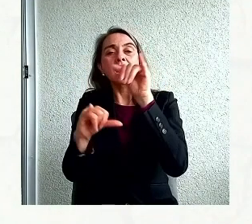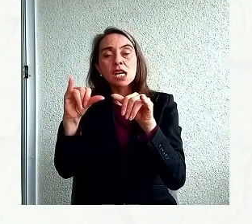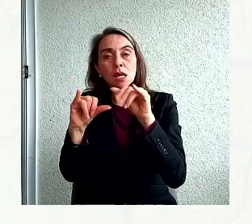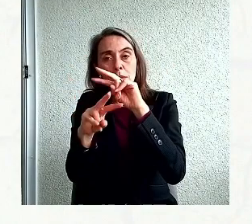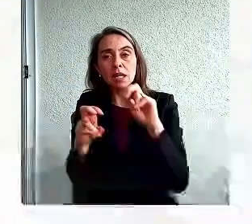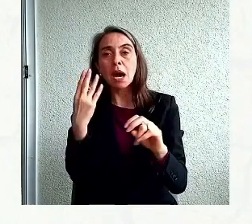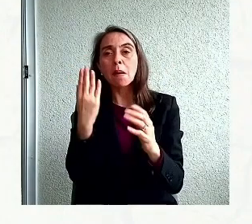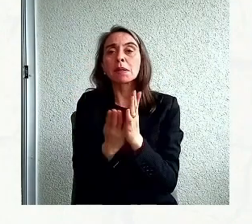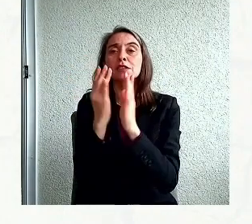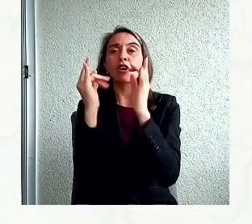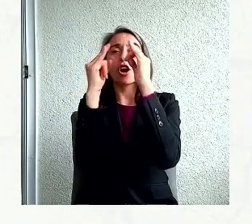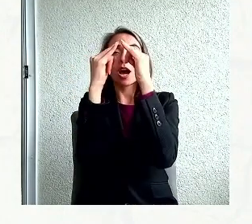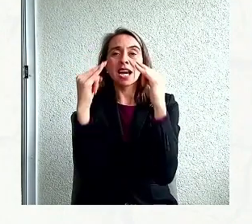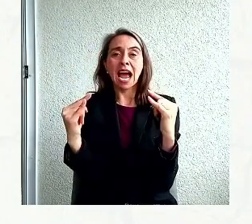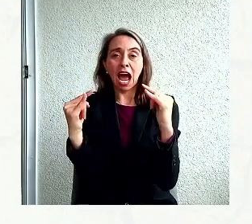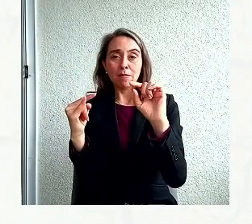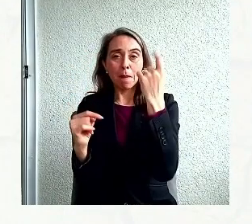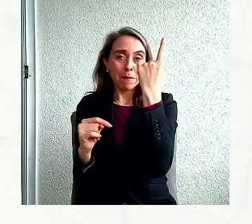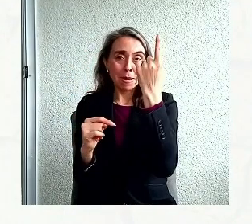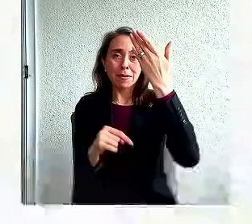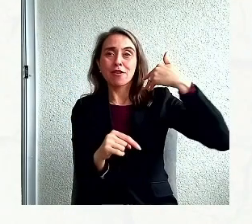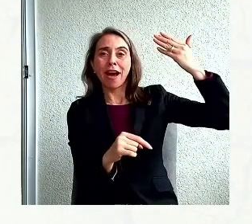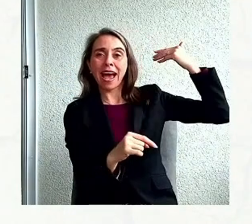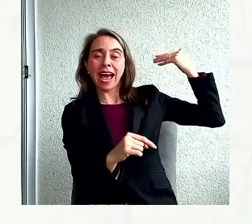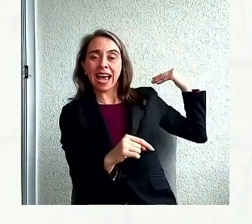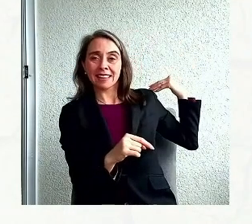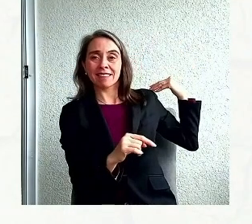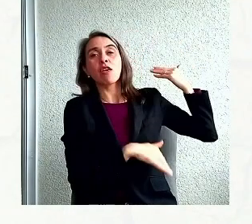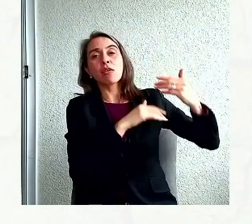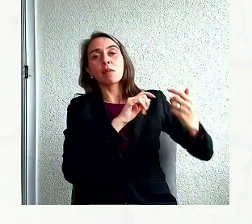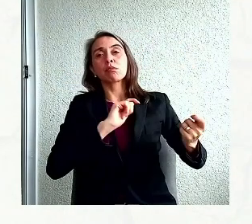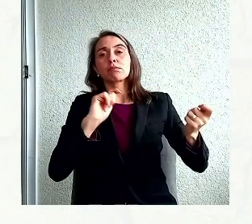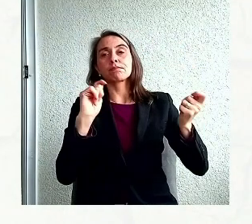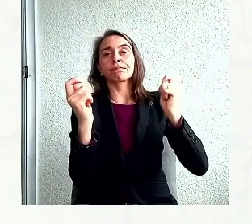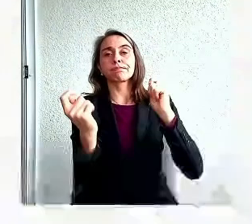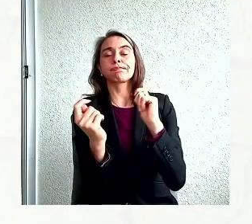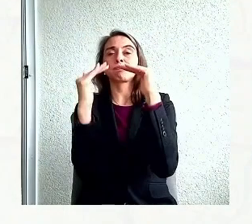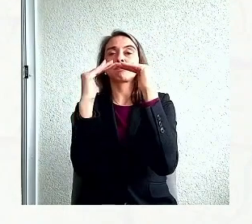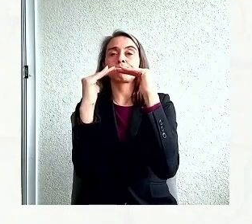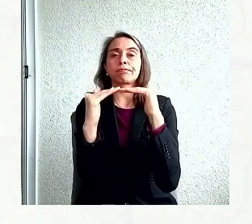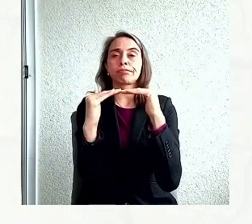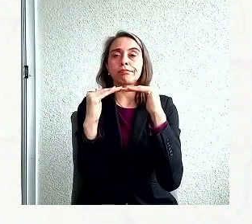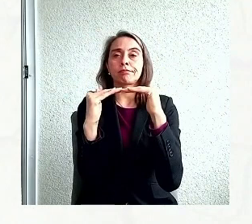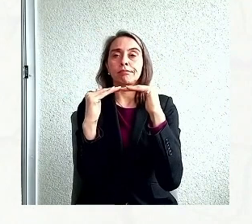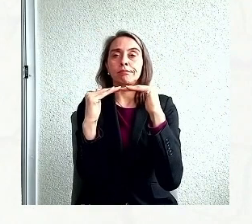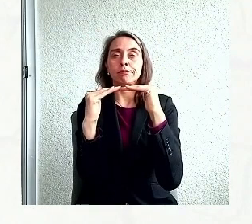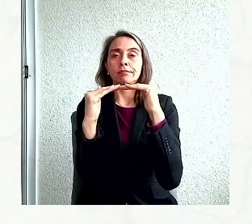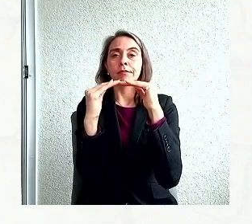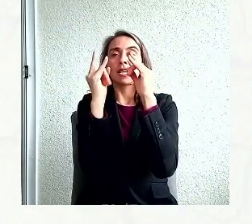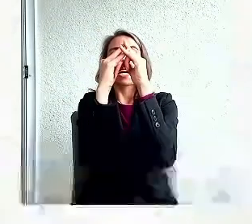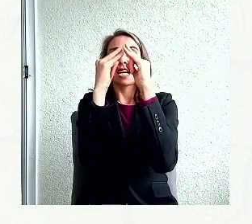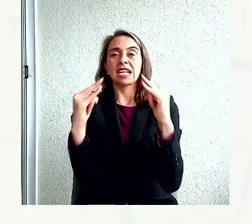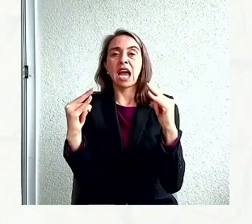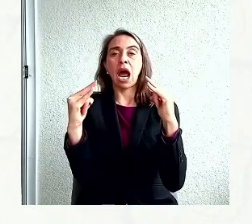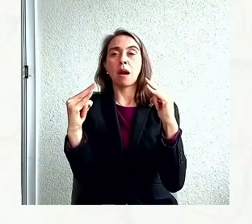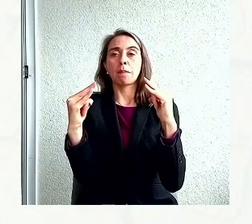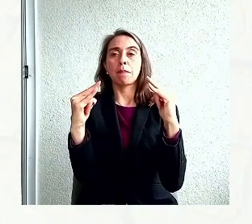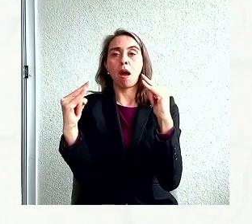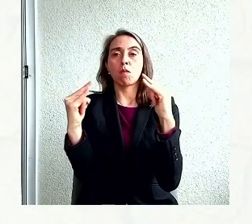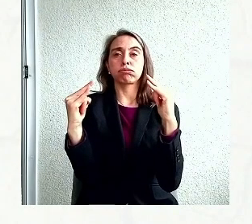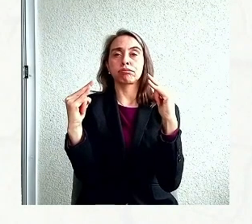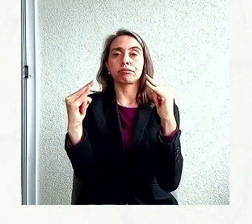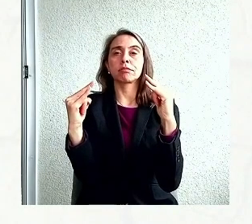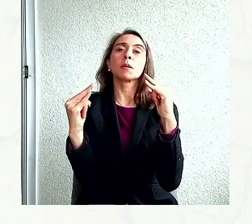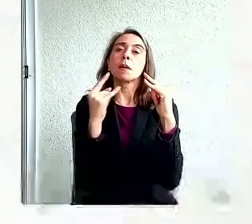carpas mucho más factibles, digamos, de utilizar en largo tiempo, como esta carpa hangar, y finalmente, dado la importancia que ha tenido